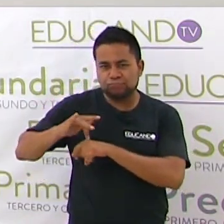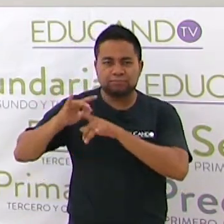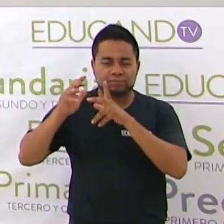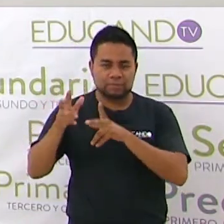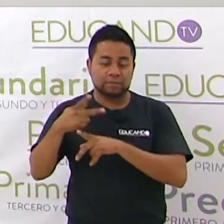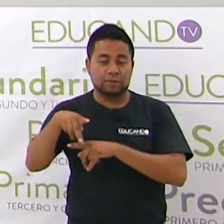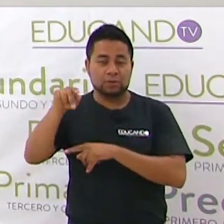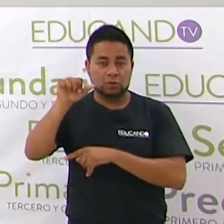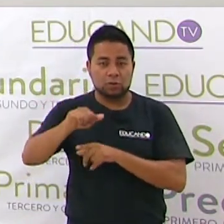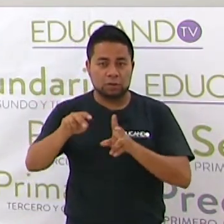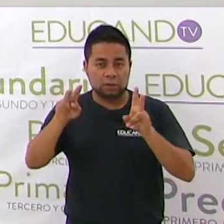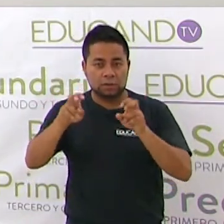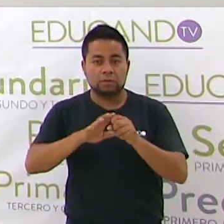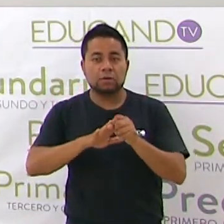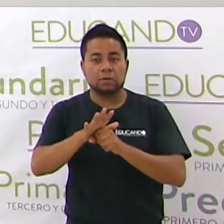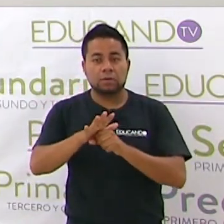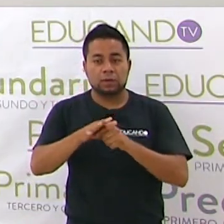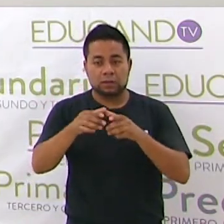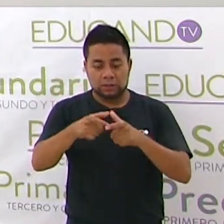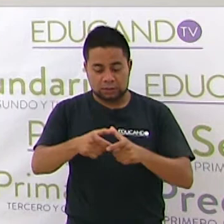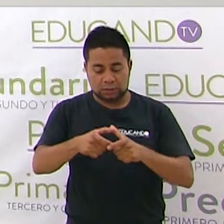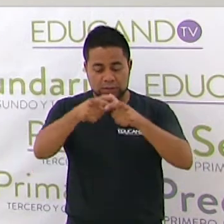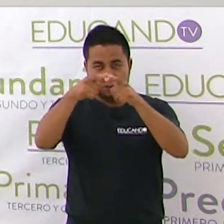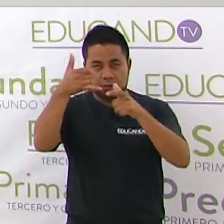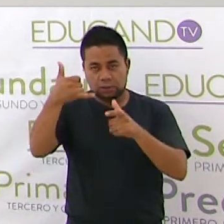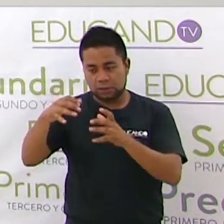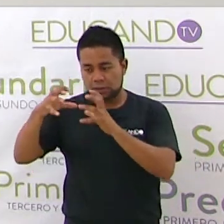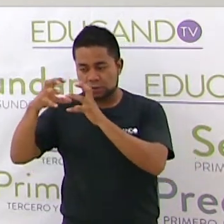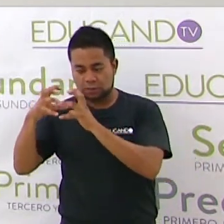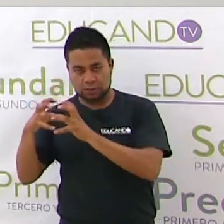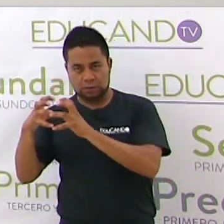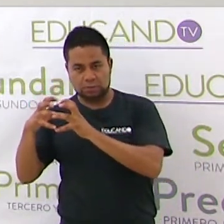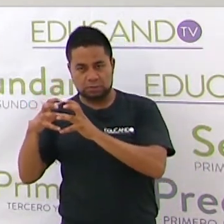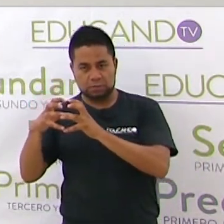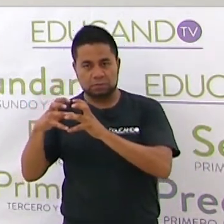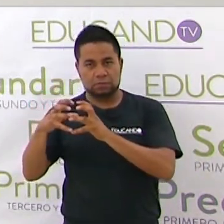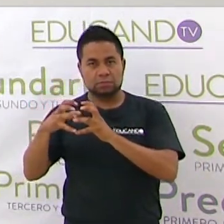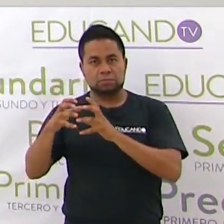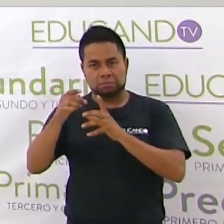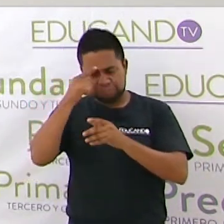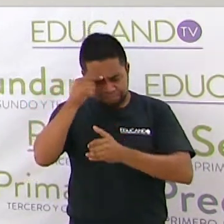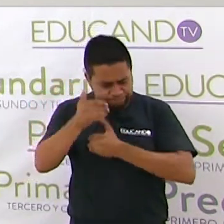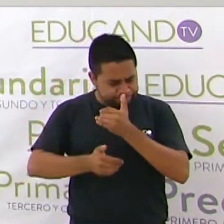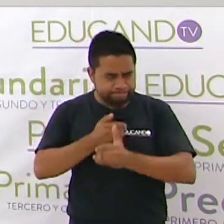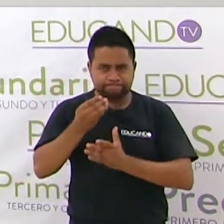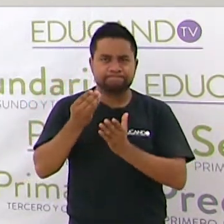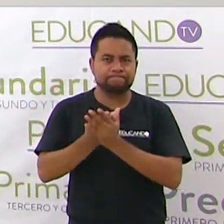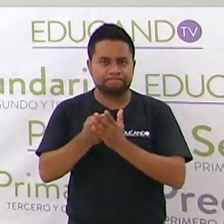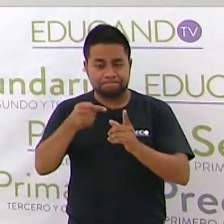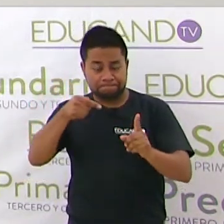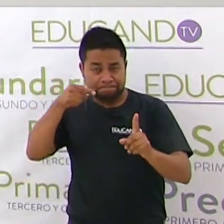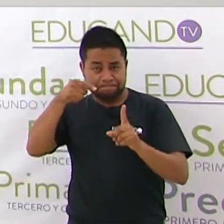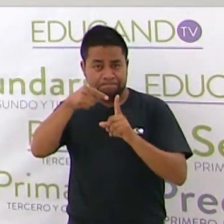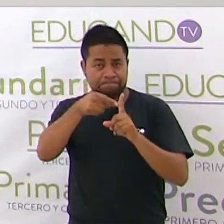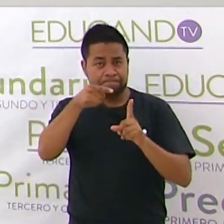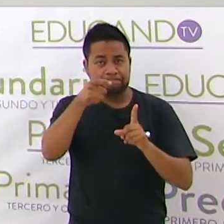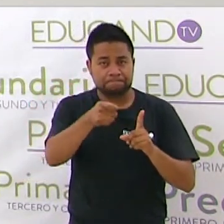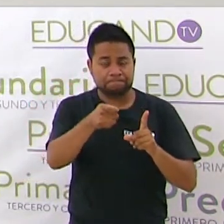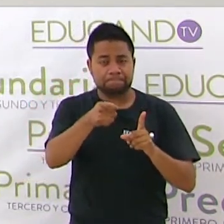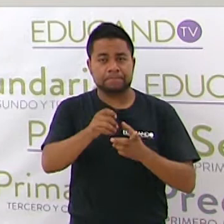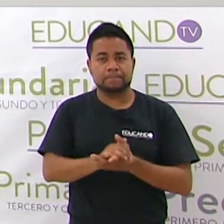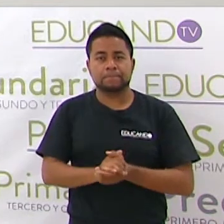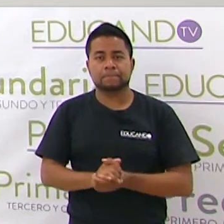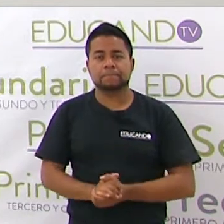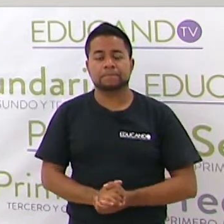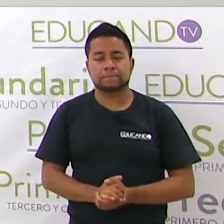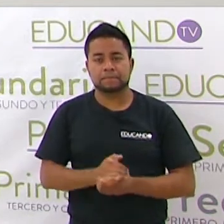ver este tema que es el cilindro y la esfera. En lo que desarrollamos este tema, o el propósito que tenemos, es establecer la